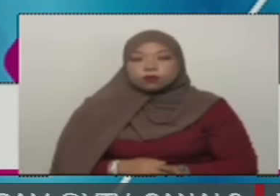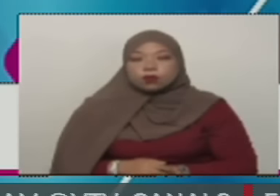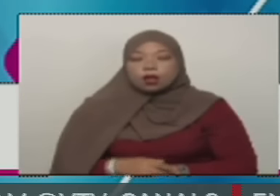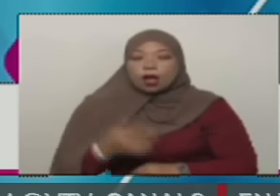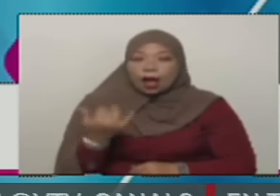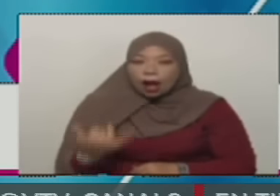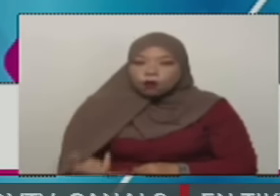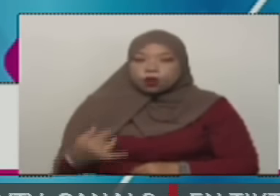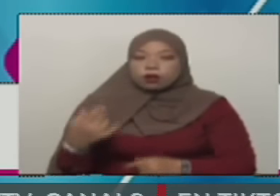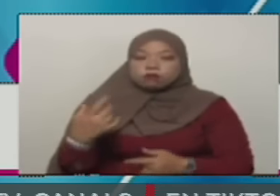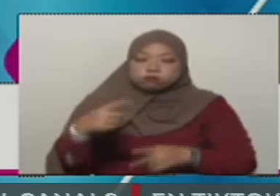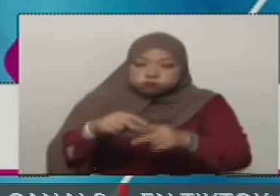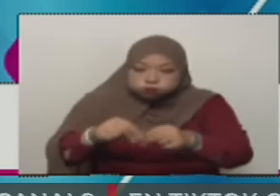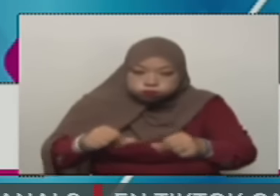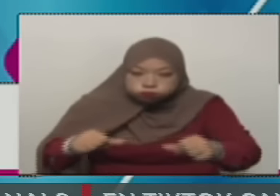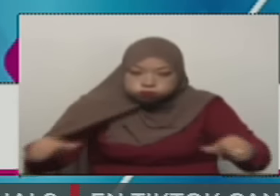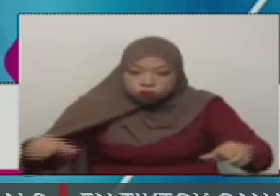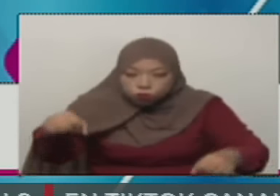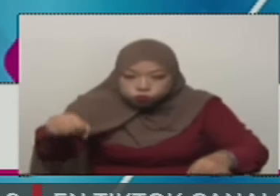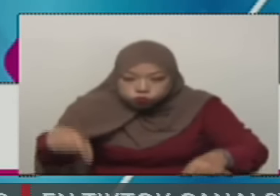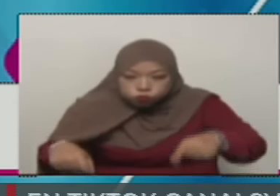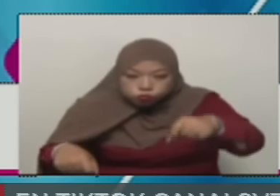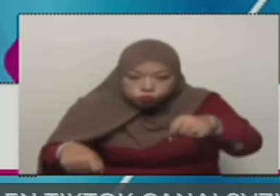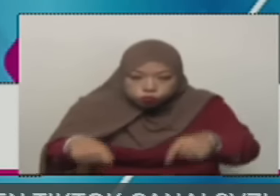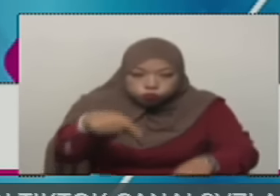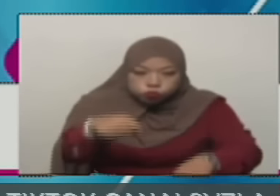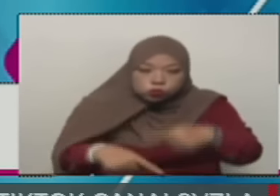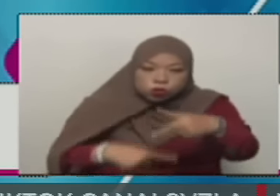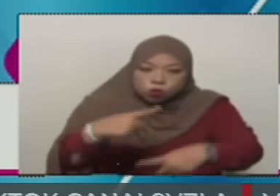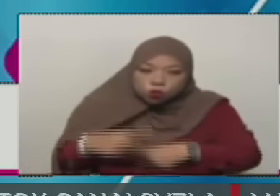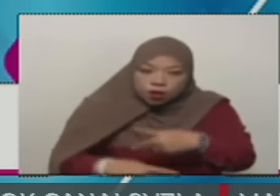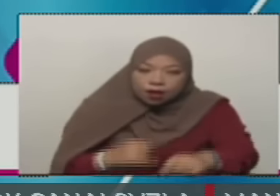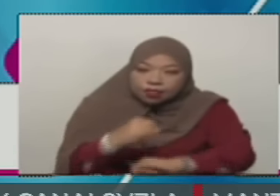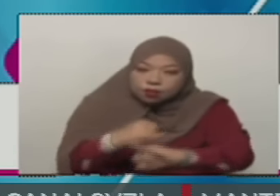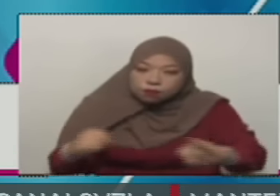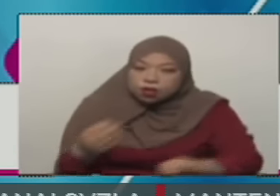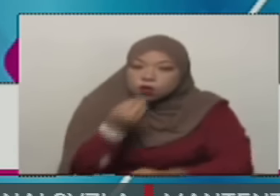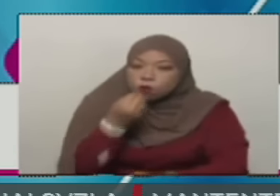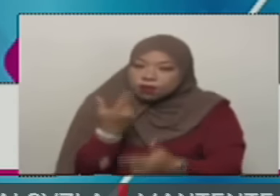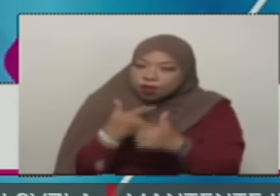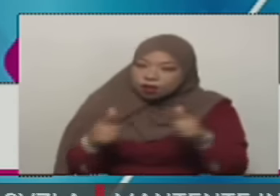producir y no ficar dependiente solo de esos 30. A gente tiene que tener una soberanía alimentar.